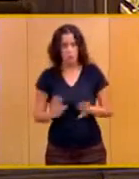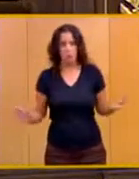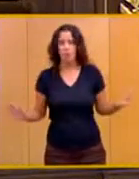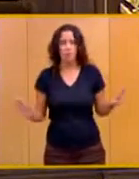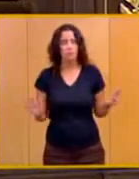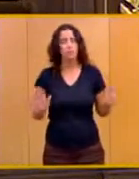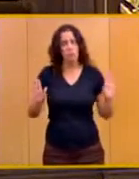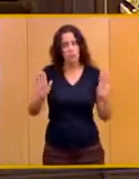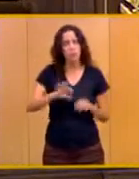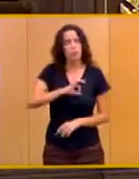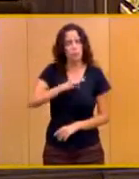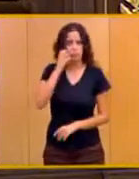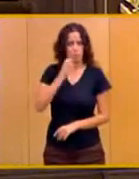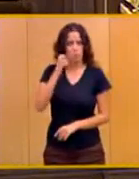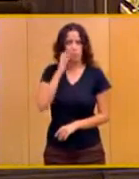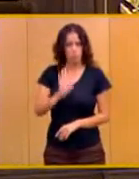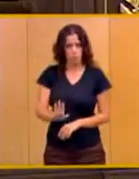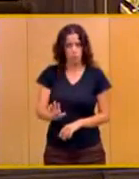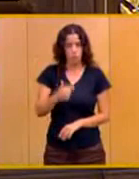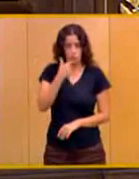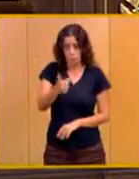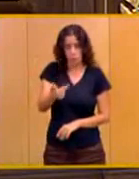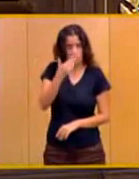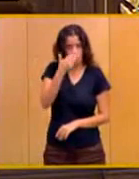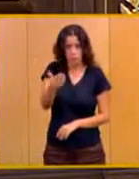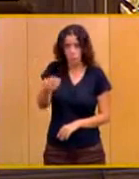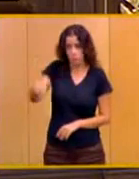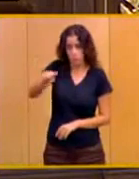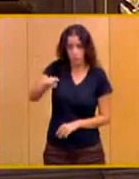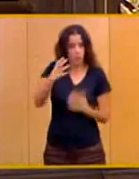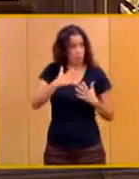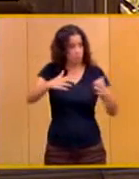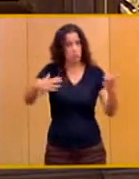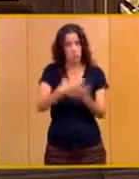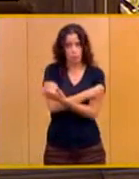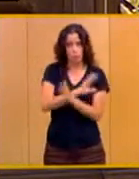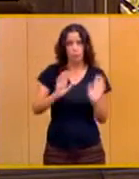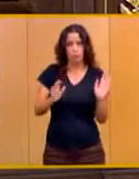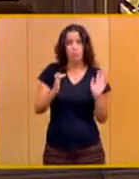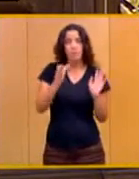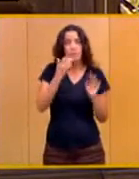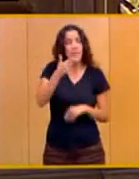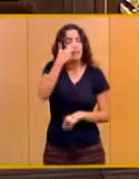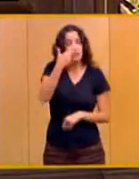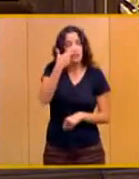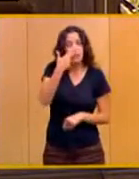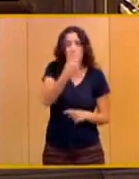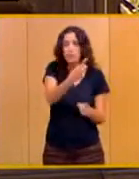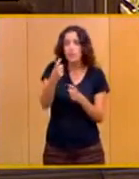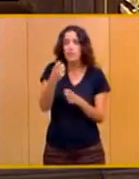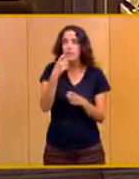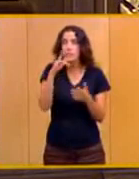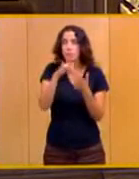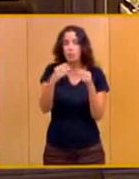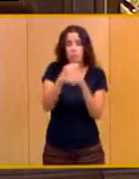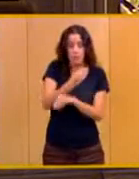Rajoy, quiero decírselo aquí a usted, a toda la Cámara, si hubiera contradicción entre los intereses de lo que necesita mi partido y de lo